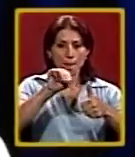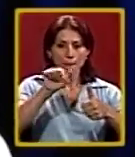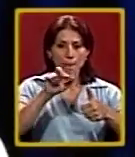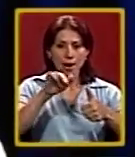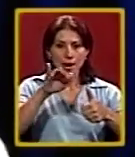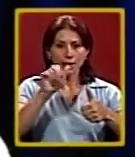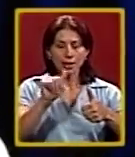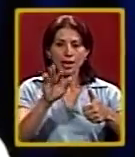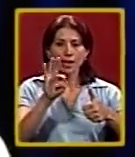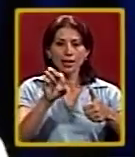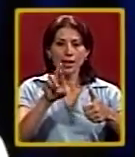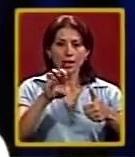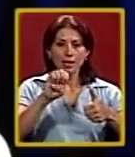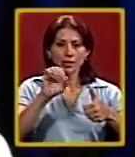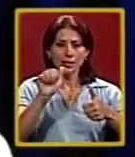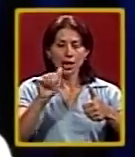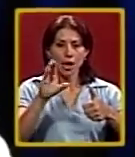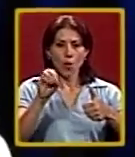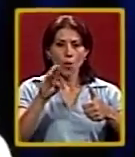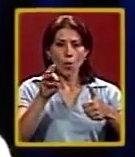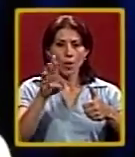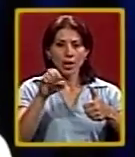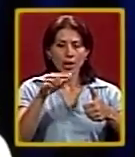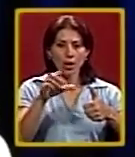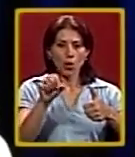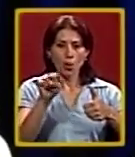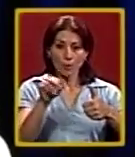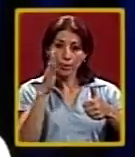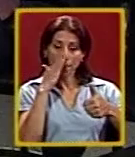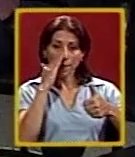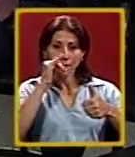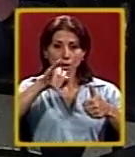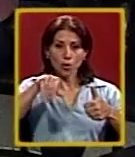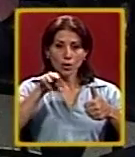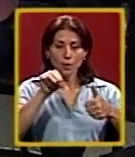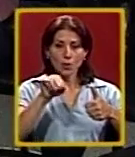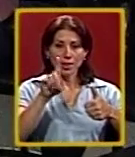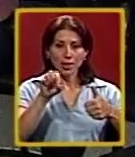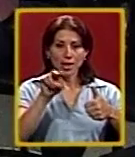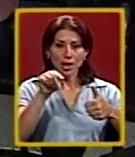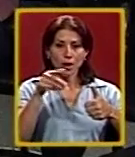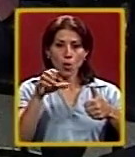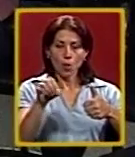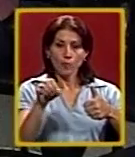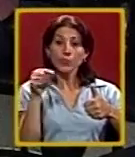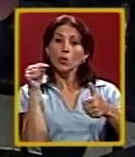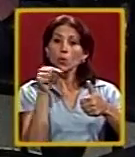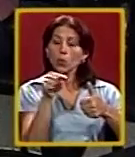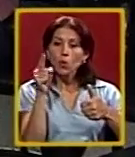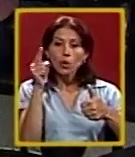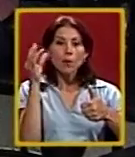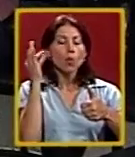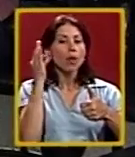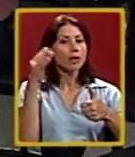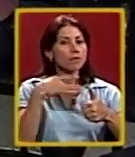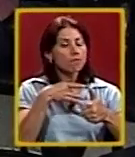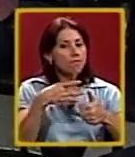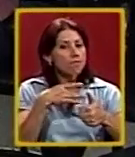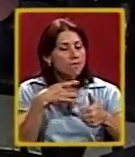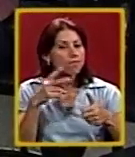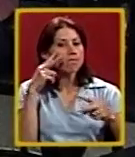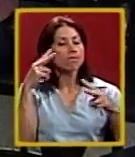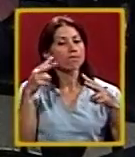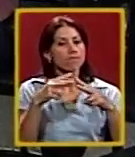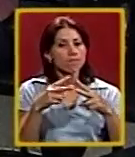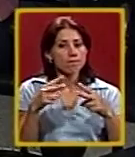mamá de don Jorge Manuel Dengo. Así es. Que yo digo que también fue una mujer que debe haber sido muy, muy interesante haber